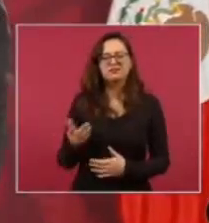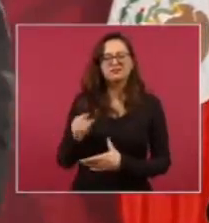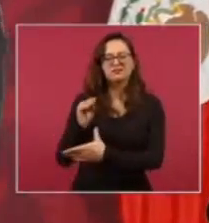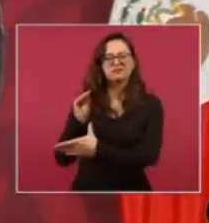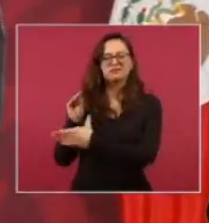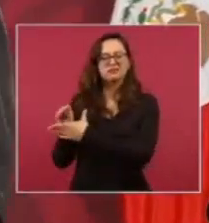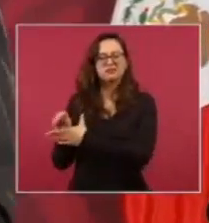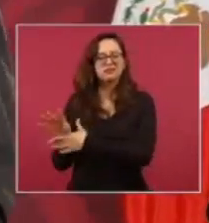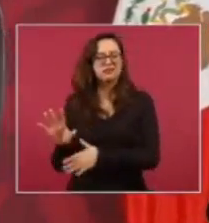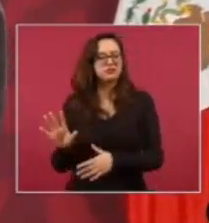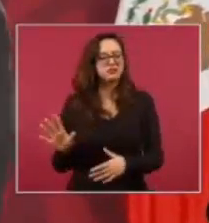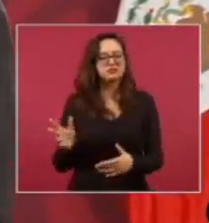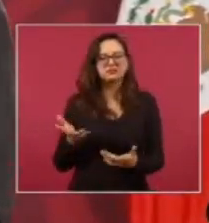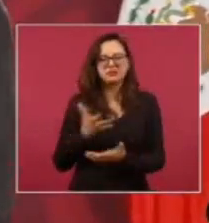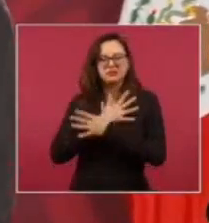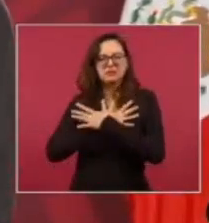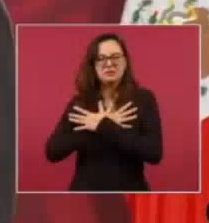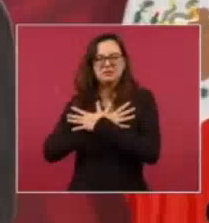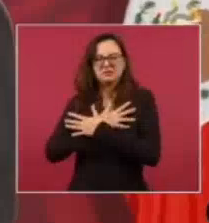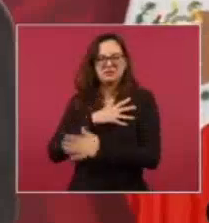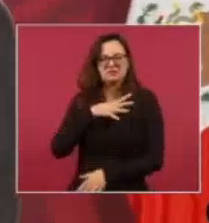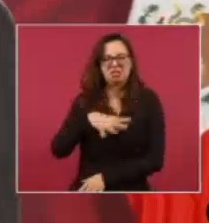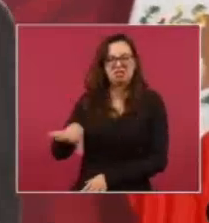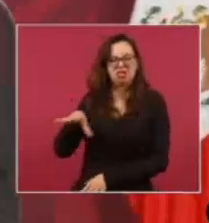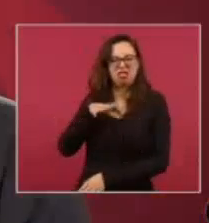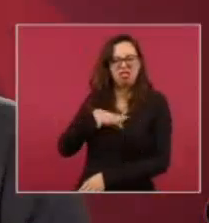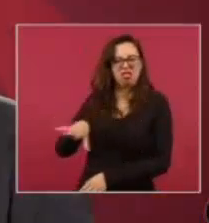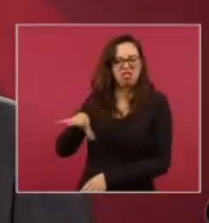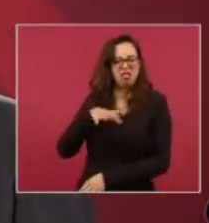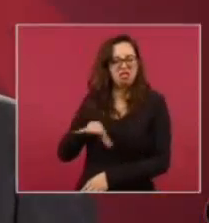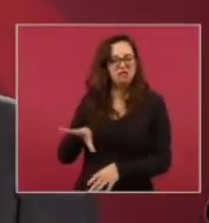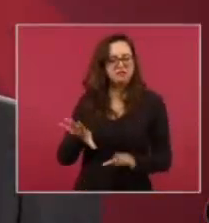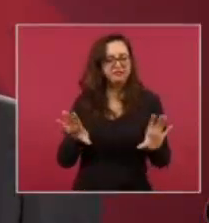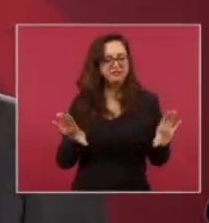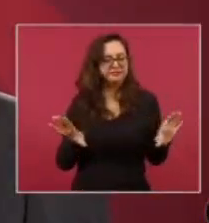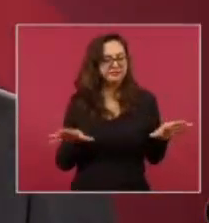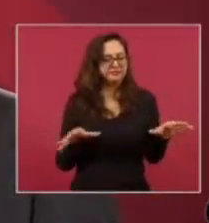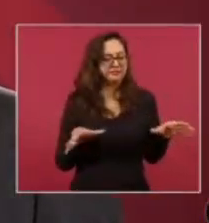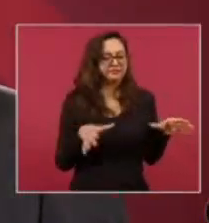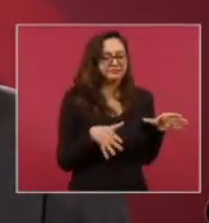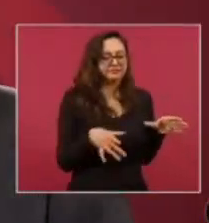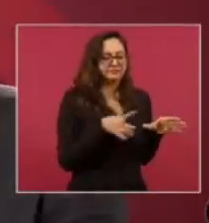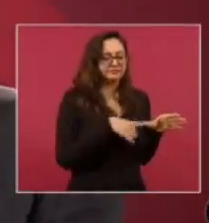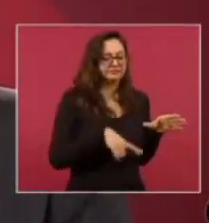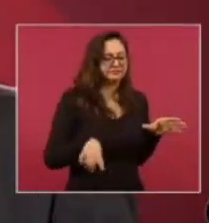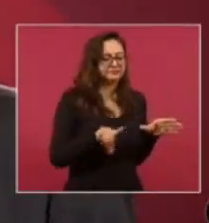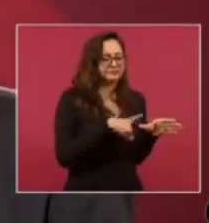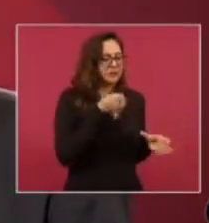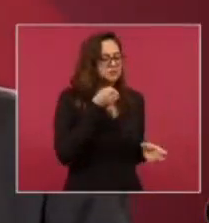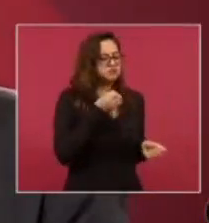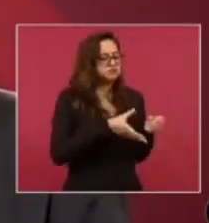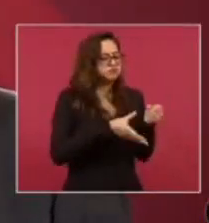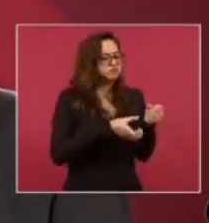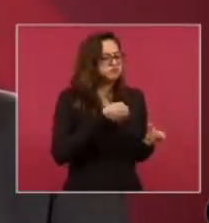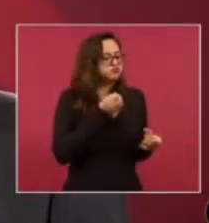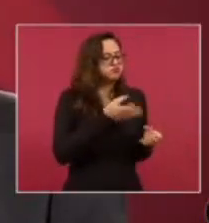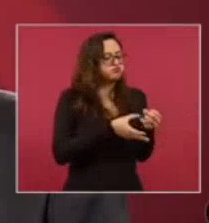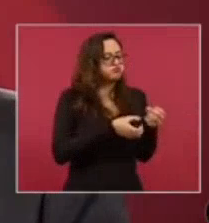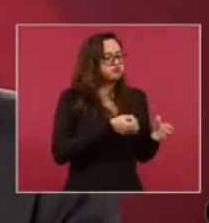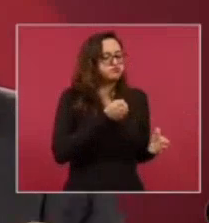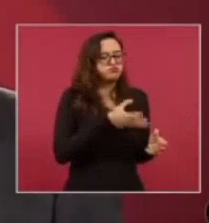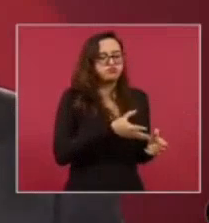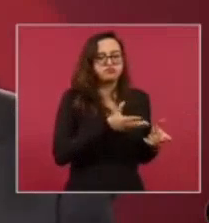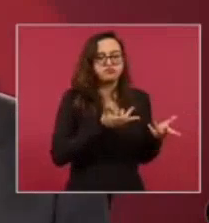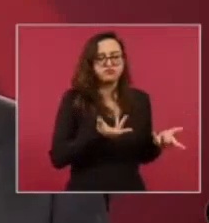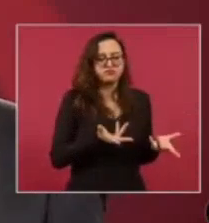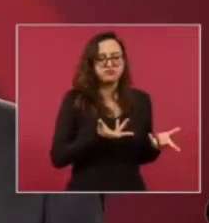entre quien le tiene amor al pueblo y quien en el fondo